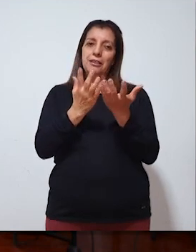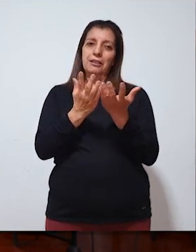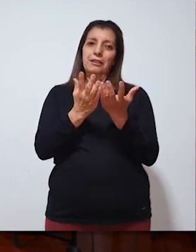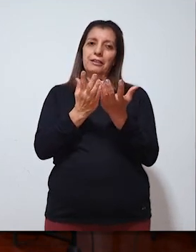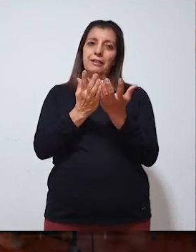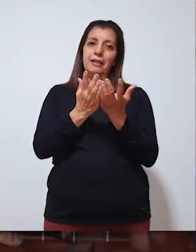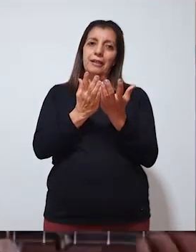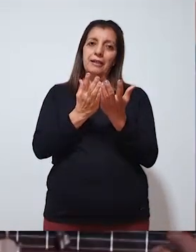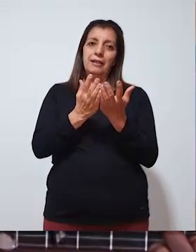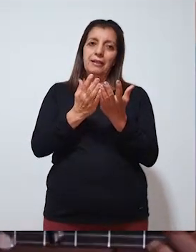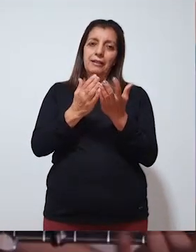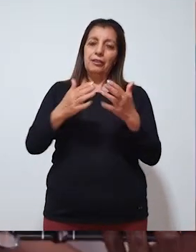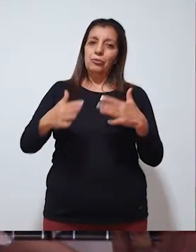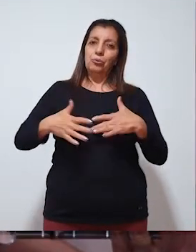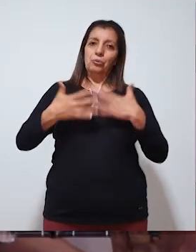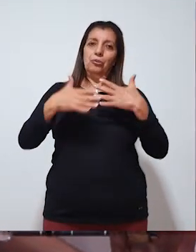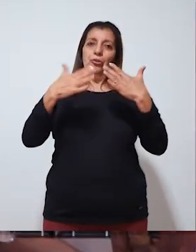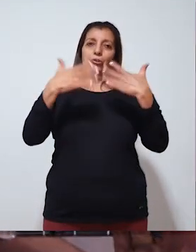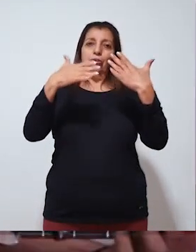tierra.